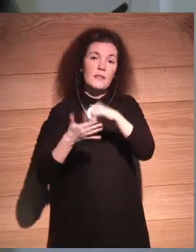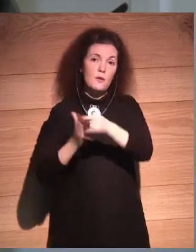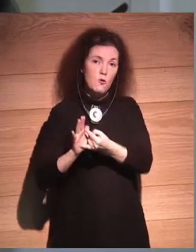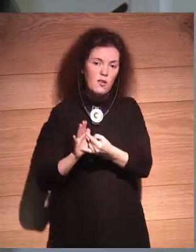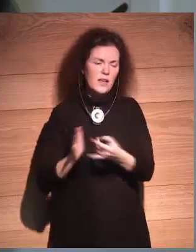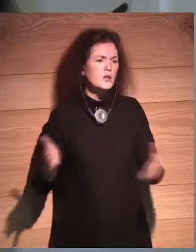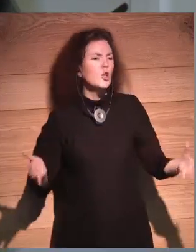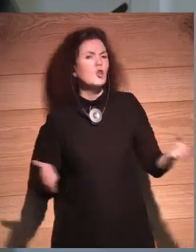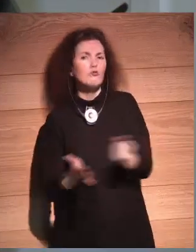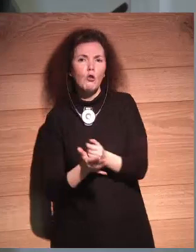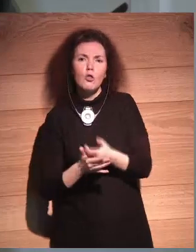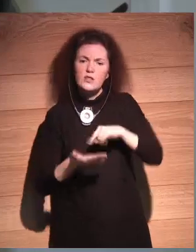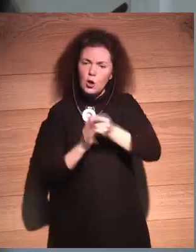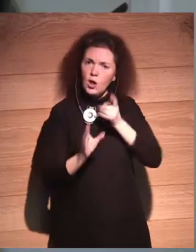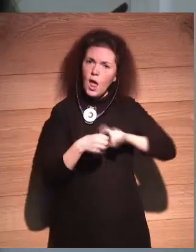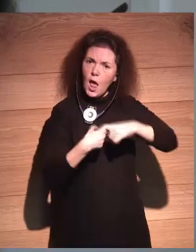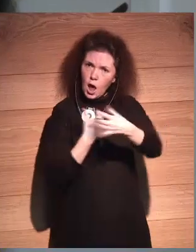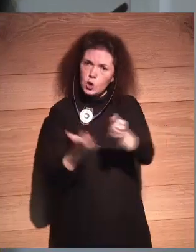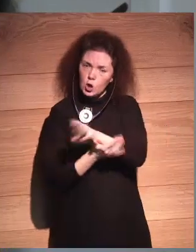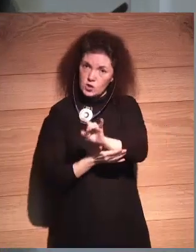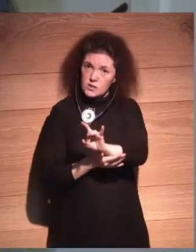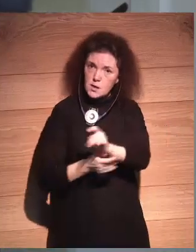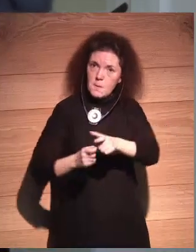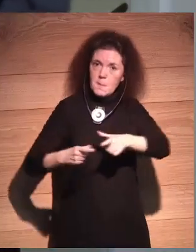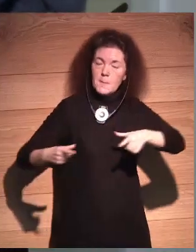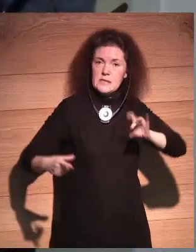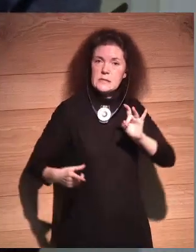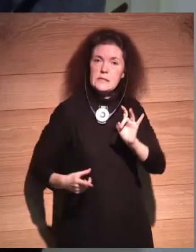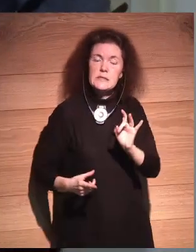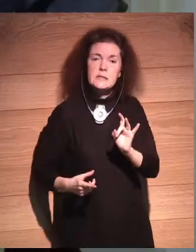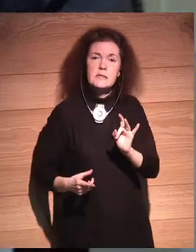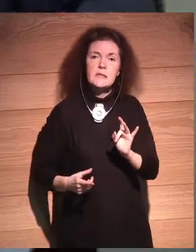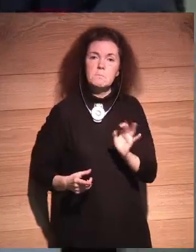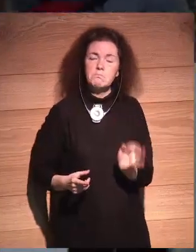Todos somos, por supuesto, parte de la tecnología, cada vez más.